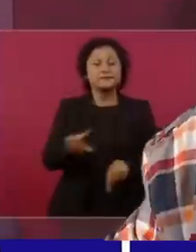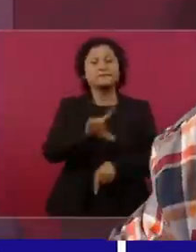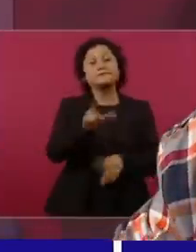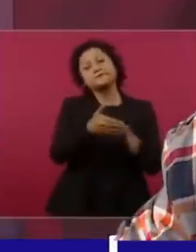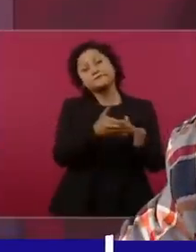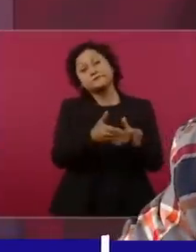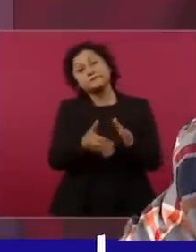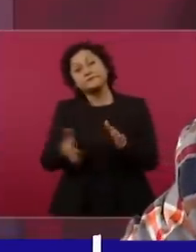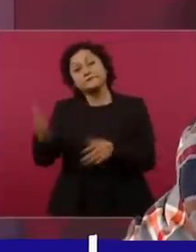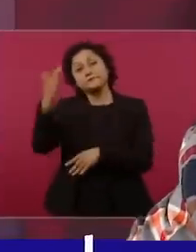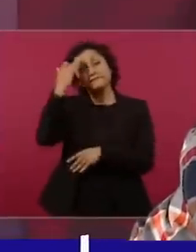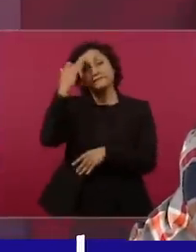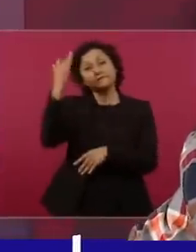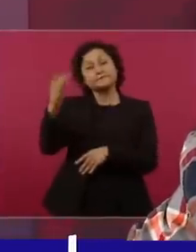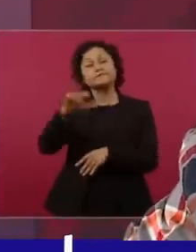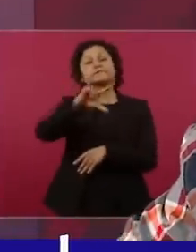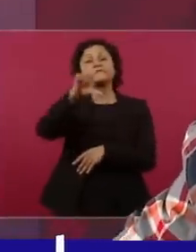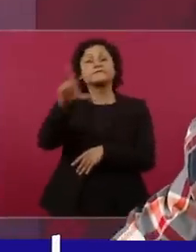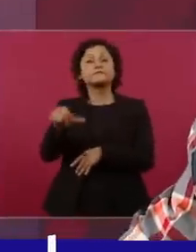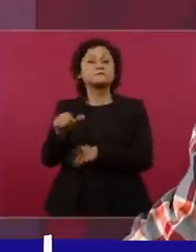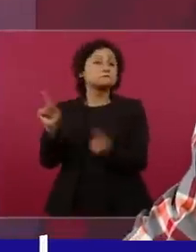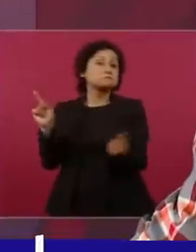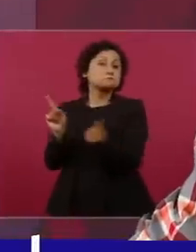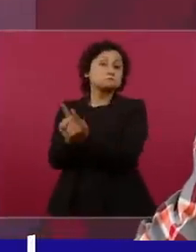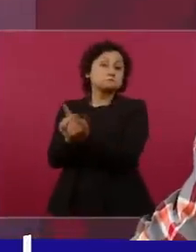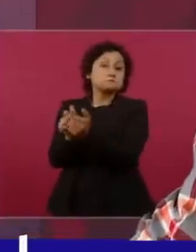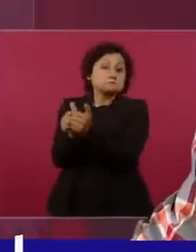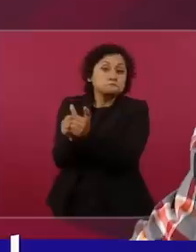y terminan aliados.